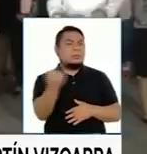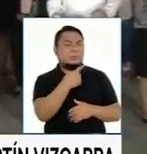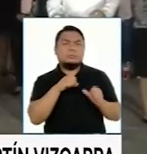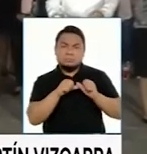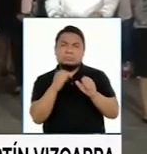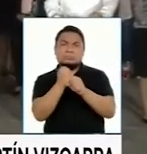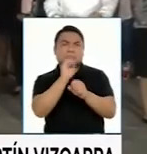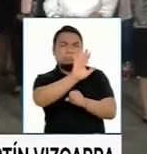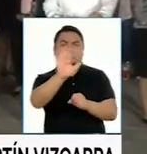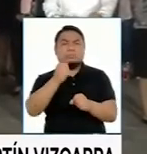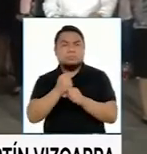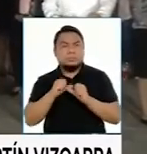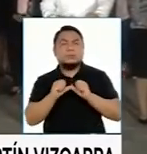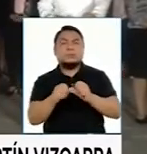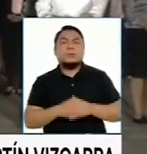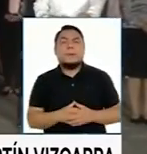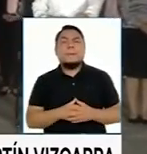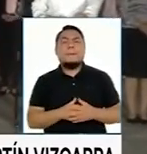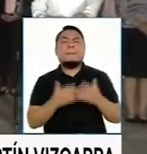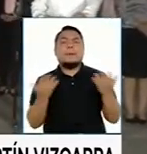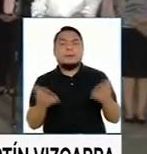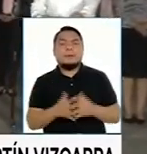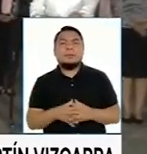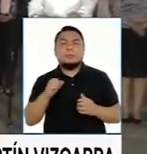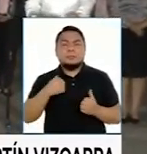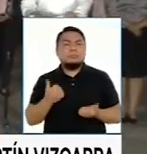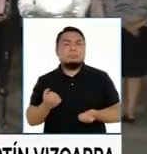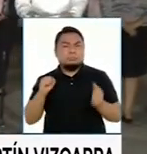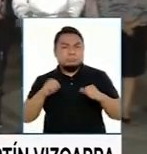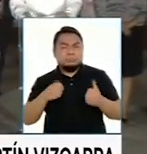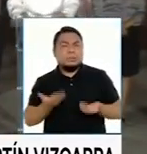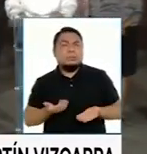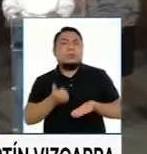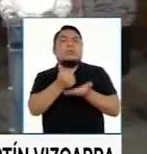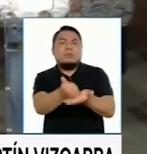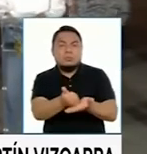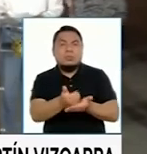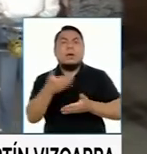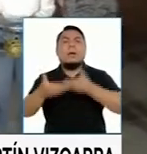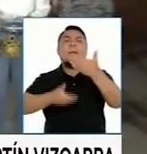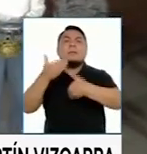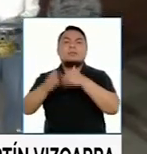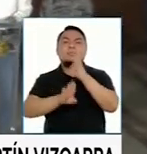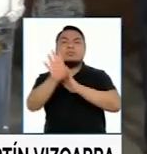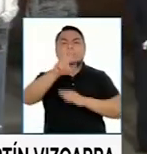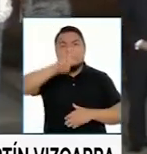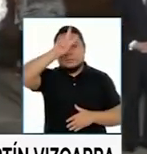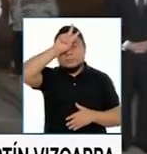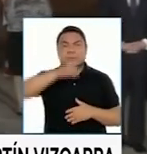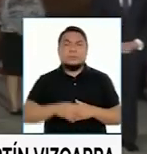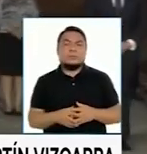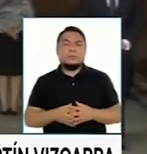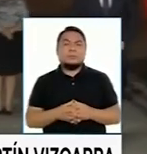los últimos días en el país y que es parte de los motivos de las marchas que se vienen realizando desde el